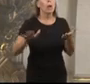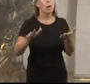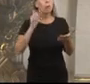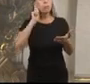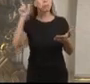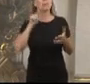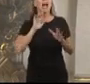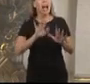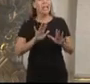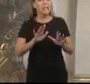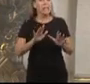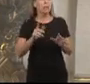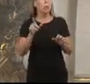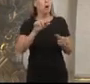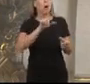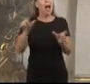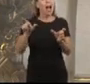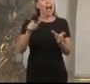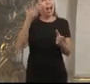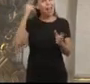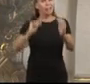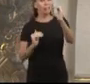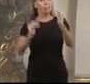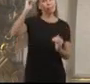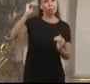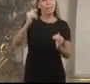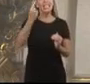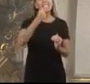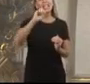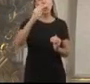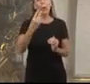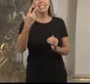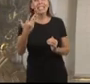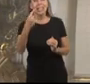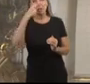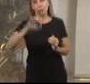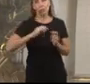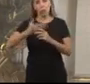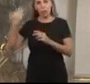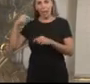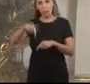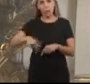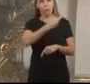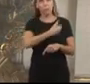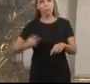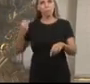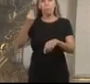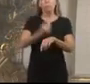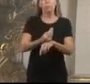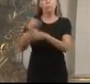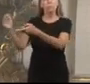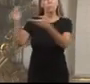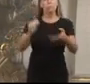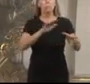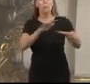que ha tenido déficit 113 de los últimos 123 años, habiendo recibido este gobierno un déficit consolidado de más de 15